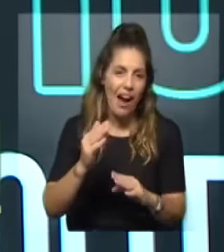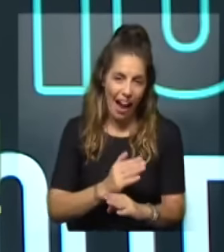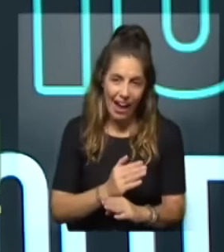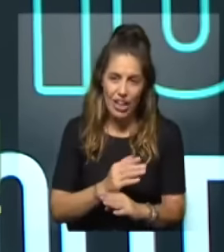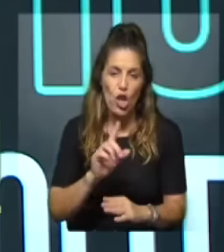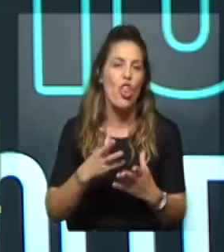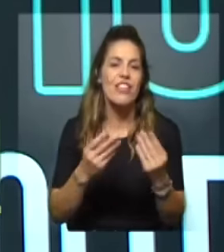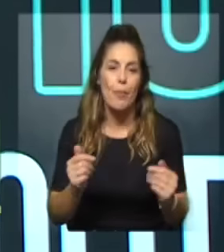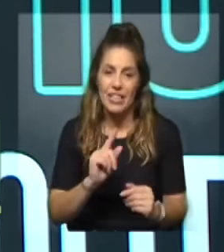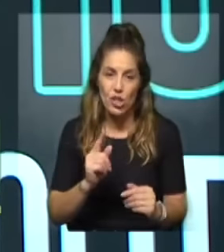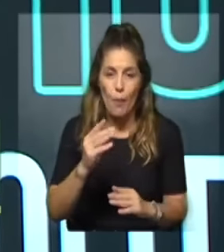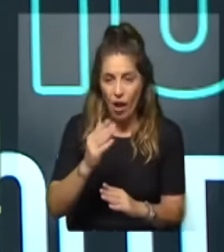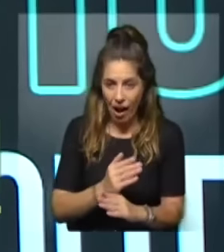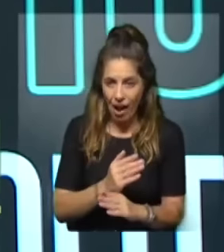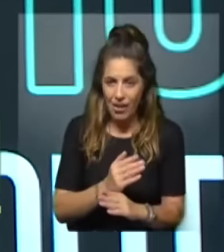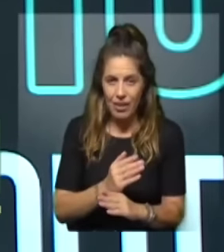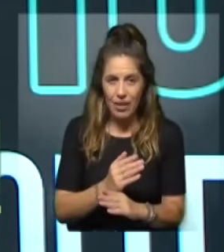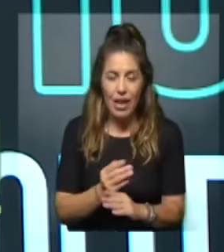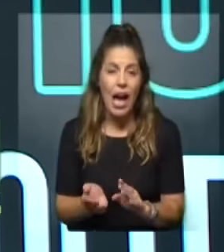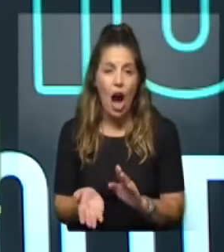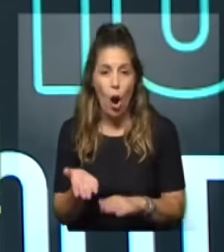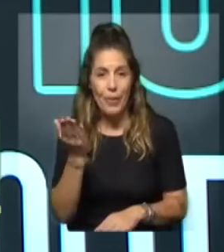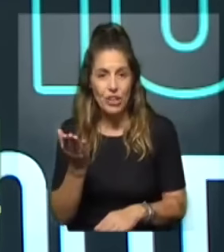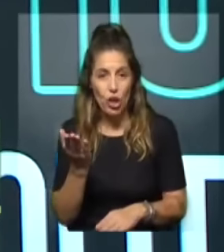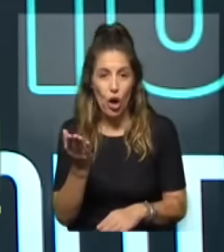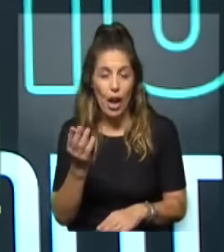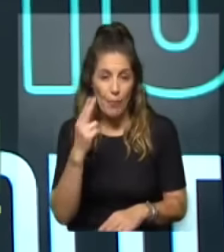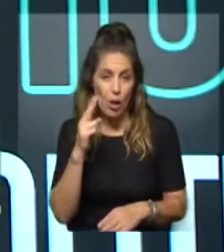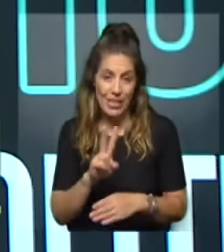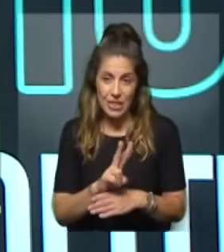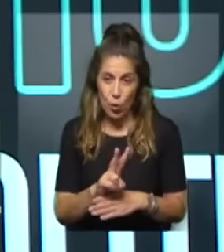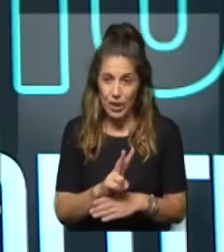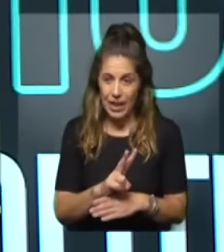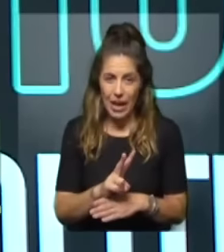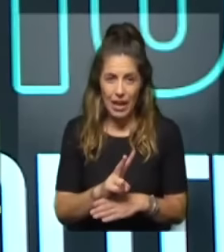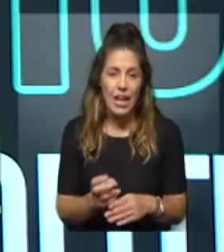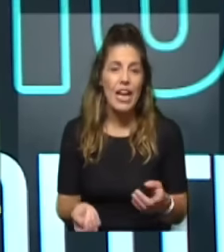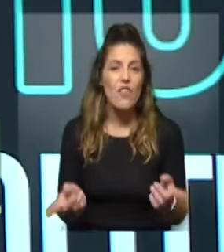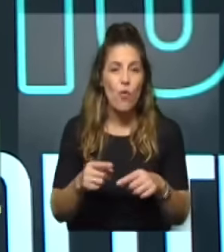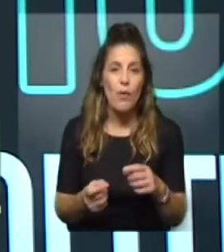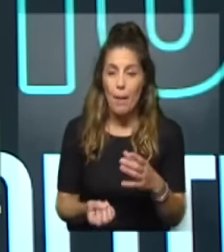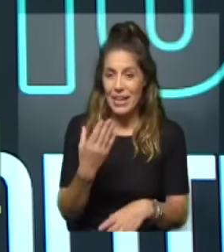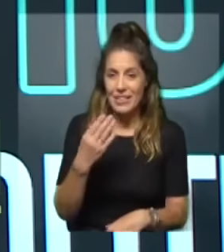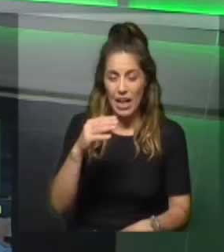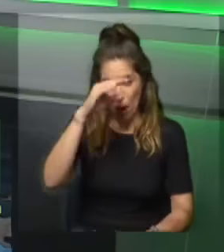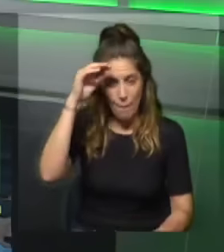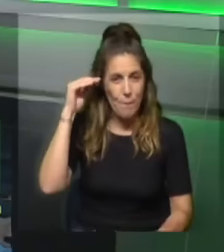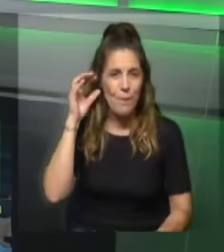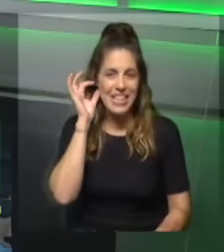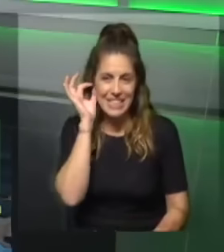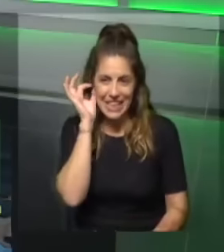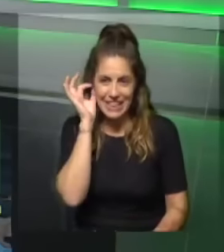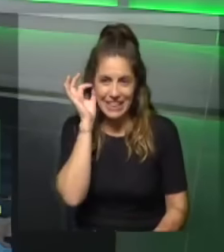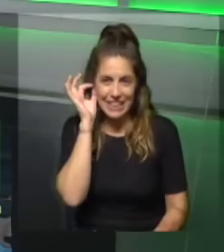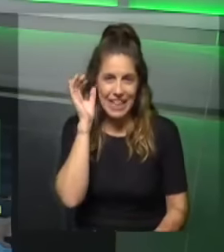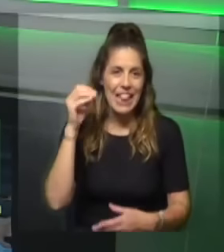haya desaparecido la contracara es que aumentó la seguridad y vuelve a aparecer marset que es dentro del informe de las